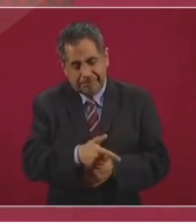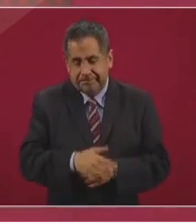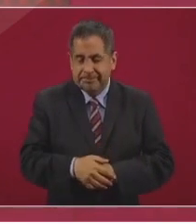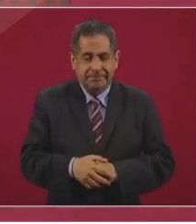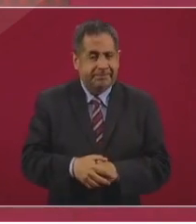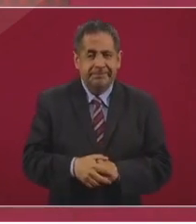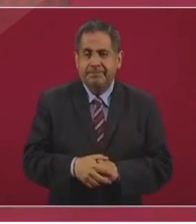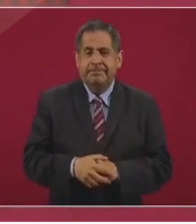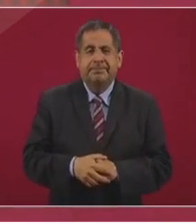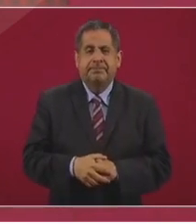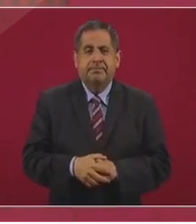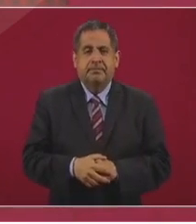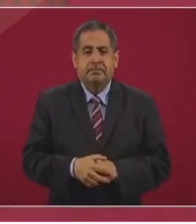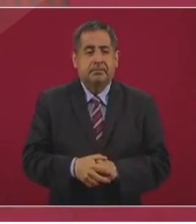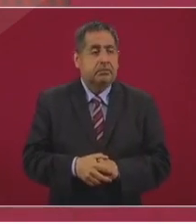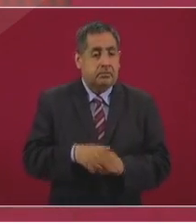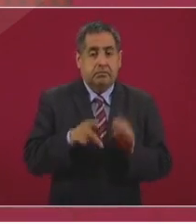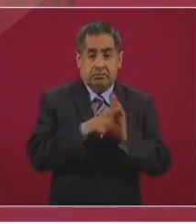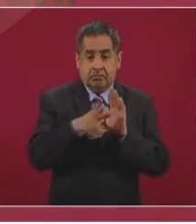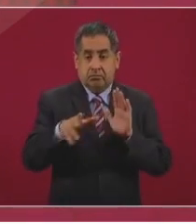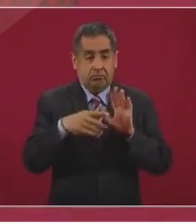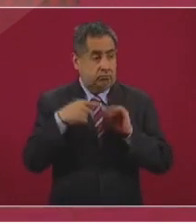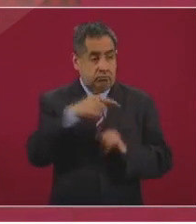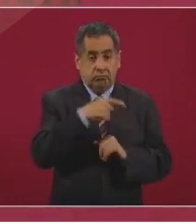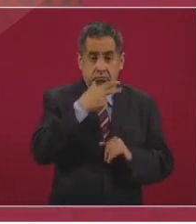y el periodista estaba